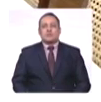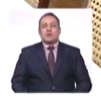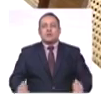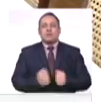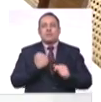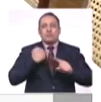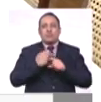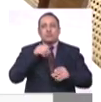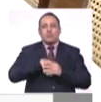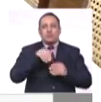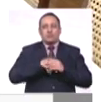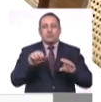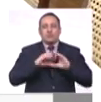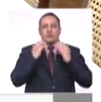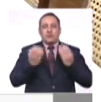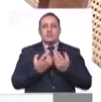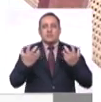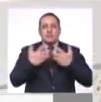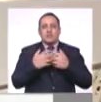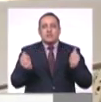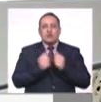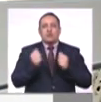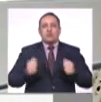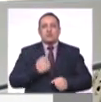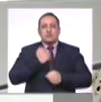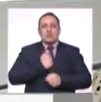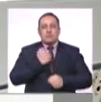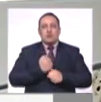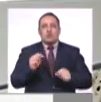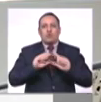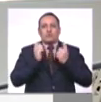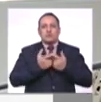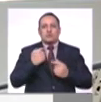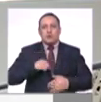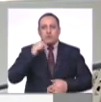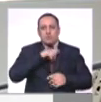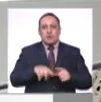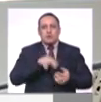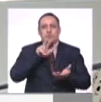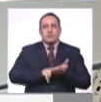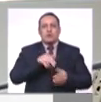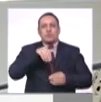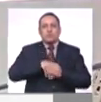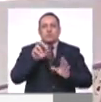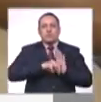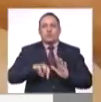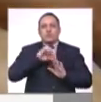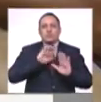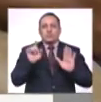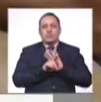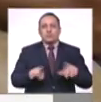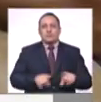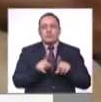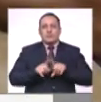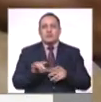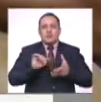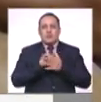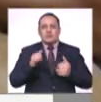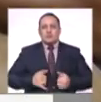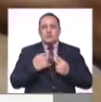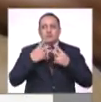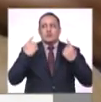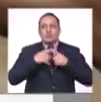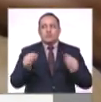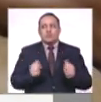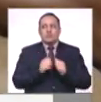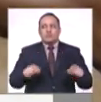Por unanimidad, congresistas integrantes de la Comisión de la Mujer aprobaron el dictamen que propone, con texto sustitutorio, la Ley Marco para